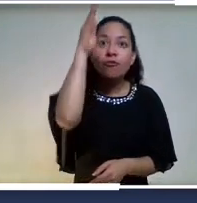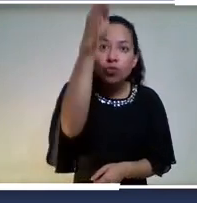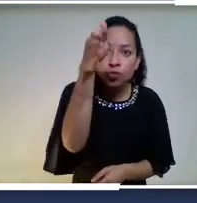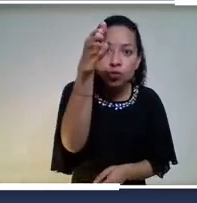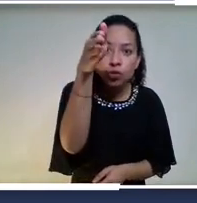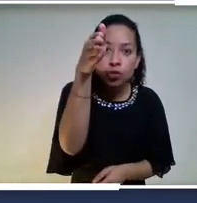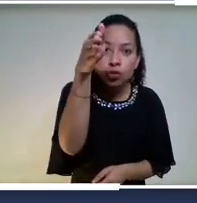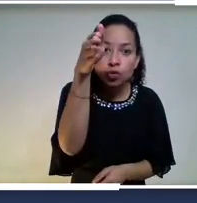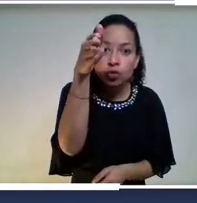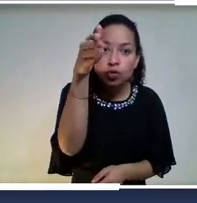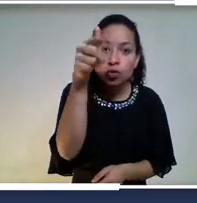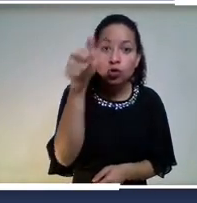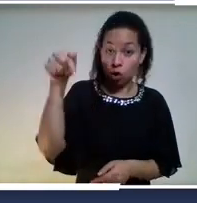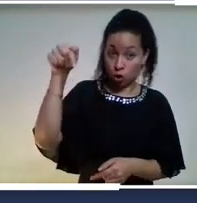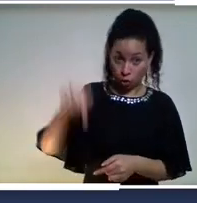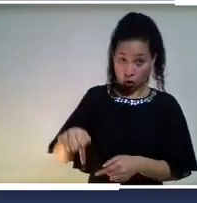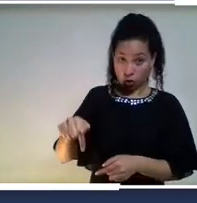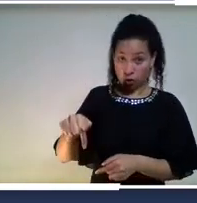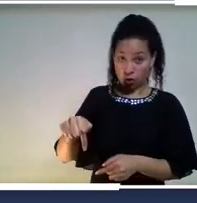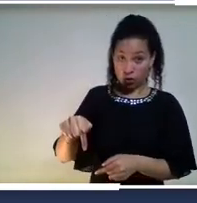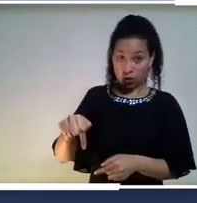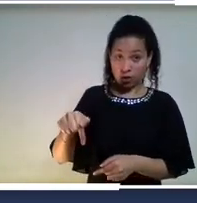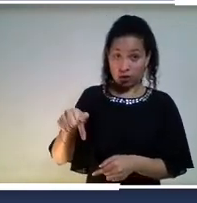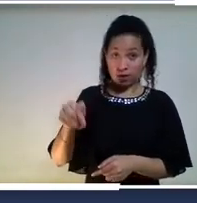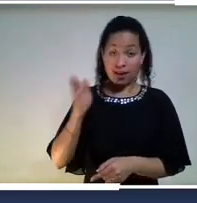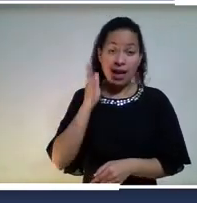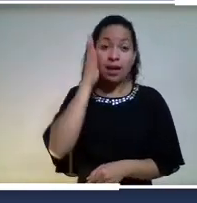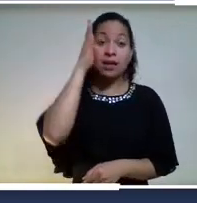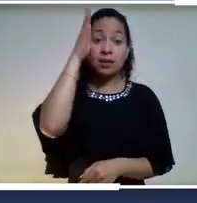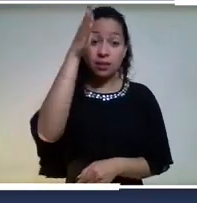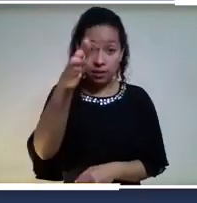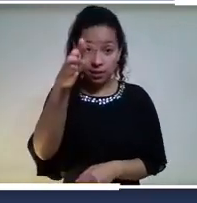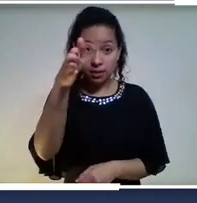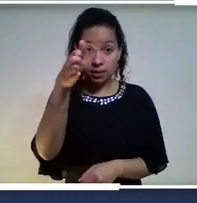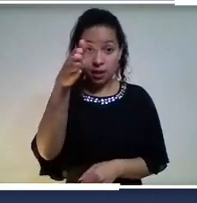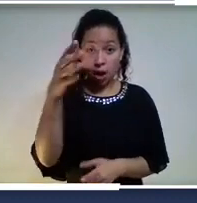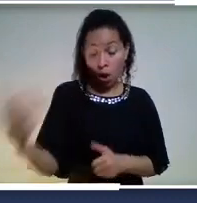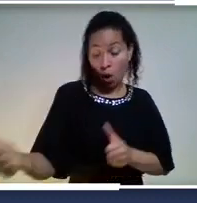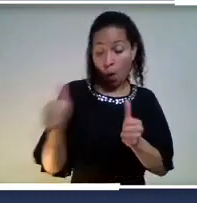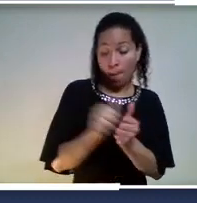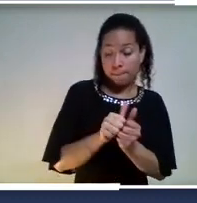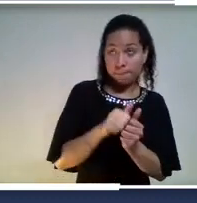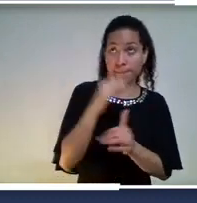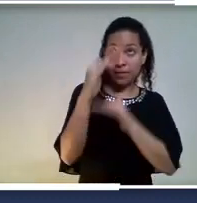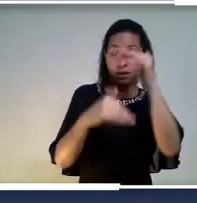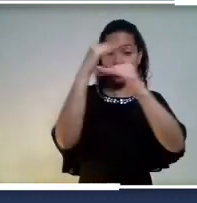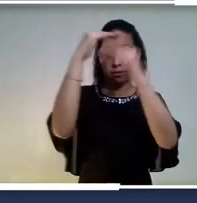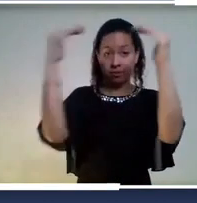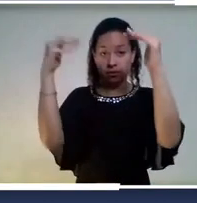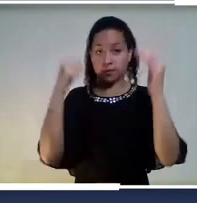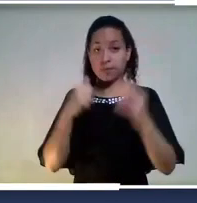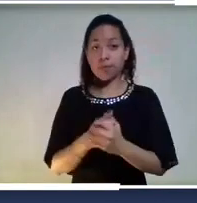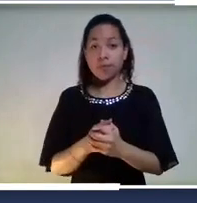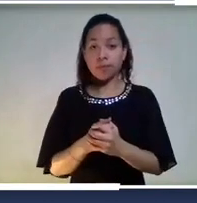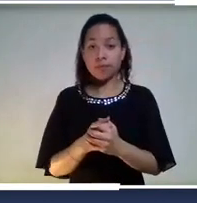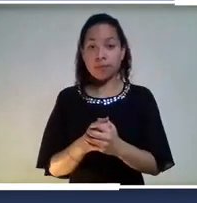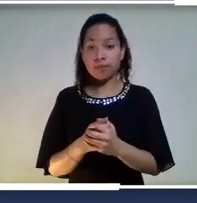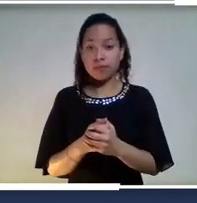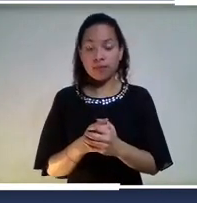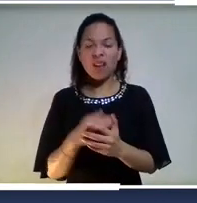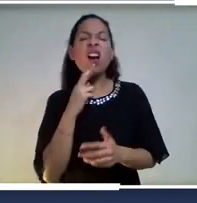hoy estarás conmigo en el paraíso y que le dijo el ladrón